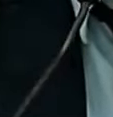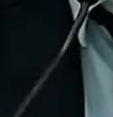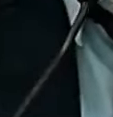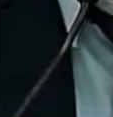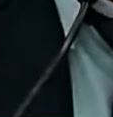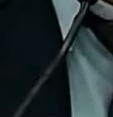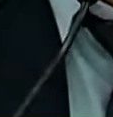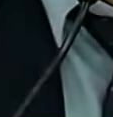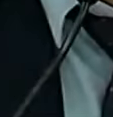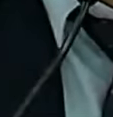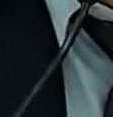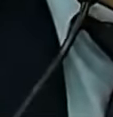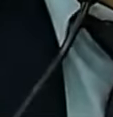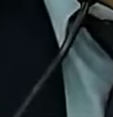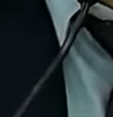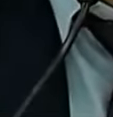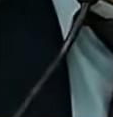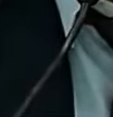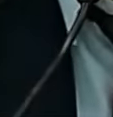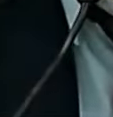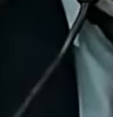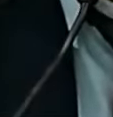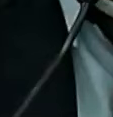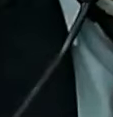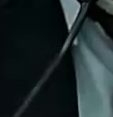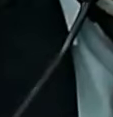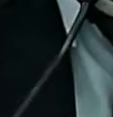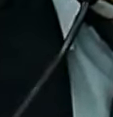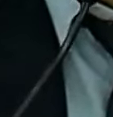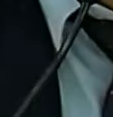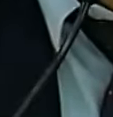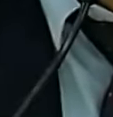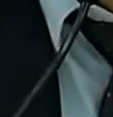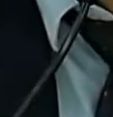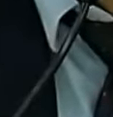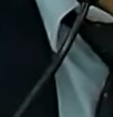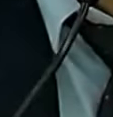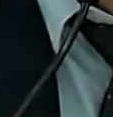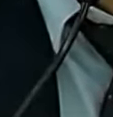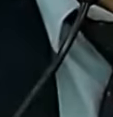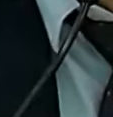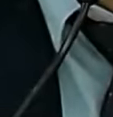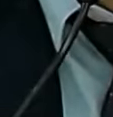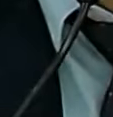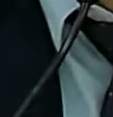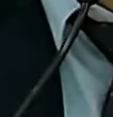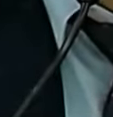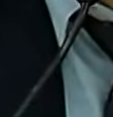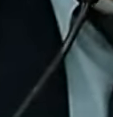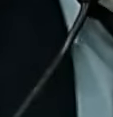Destacar el trabajo que hicieron las fuerzas investigativas, las unidades